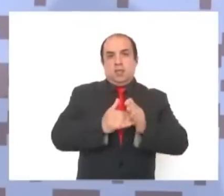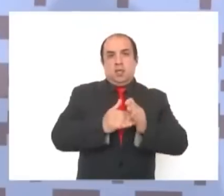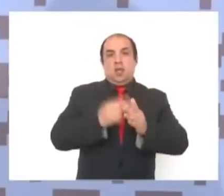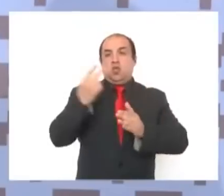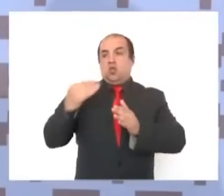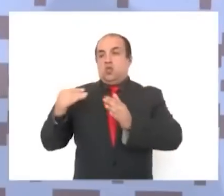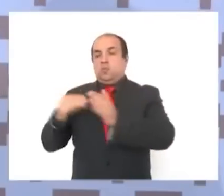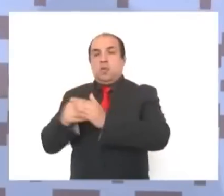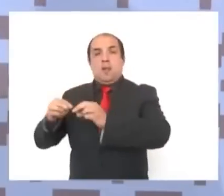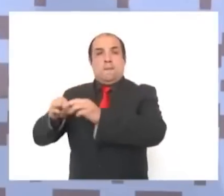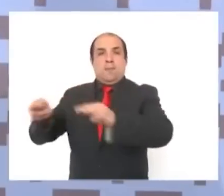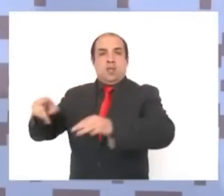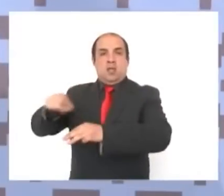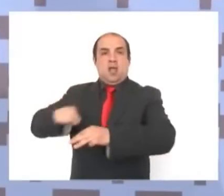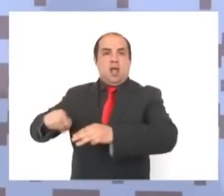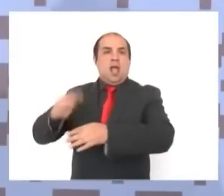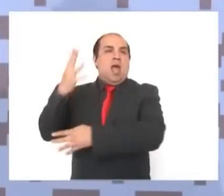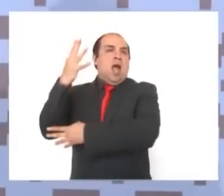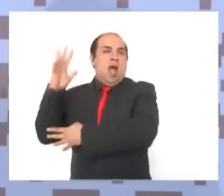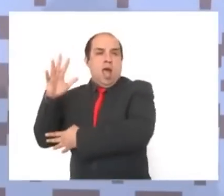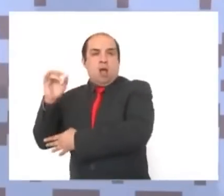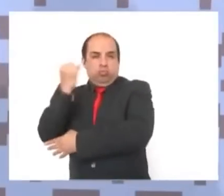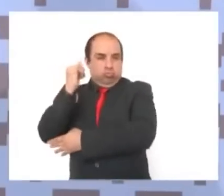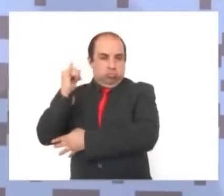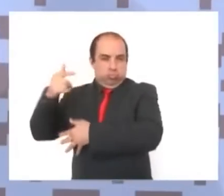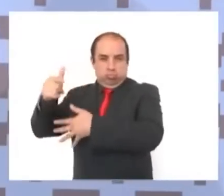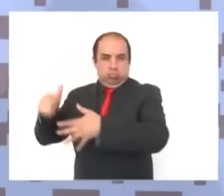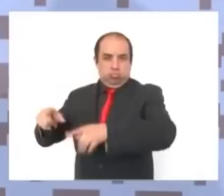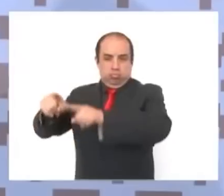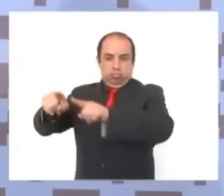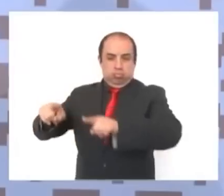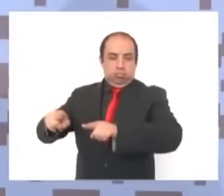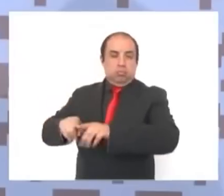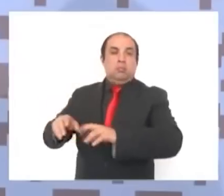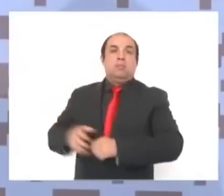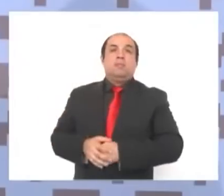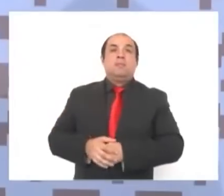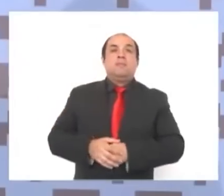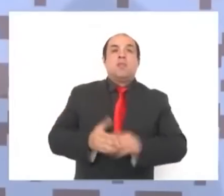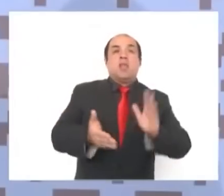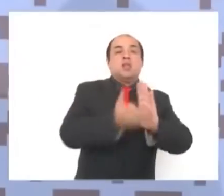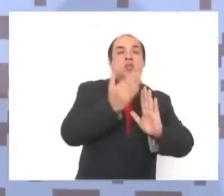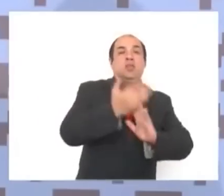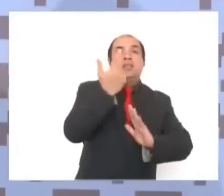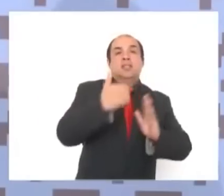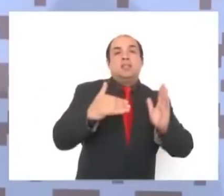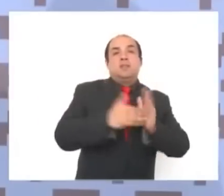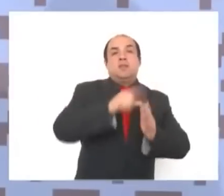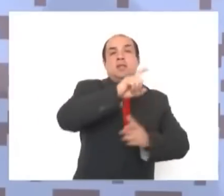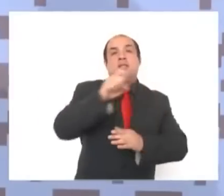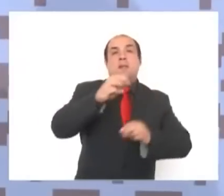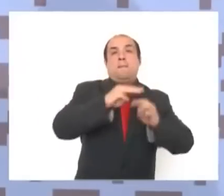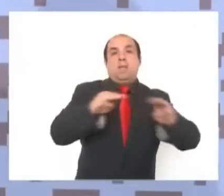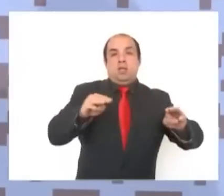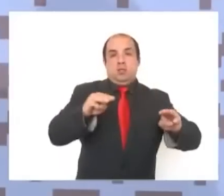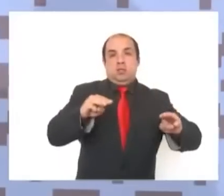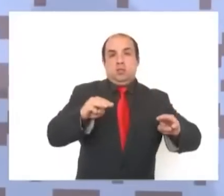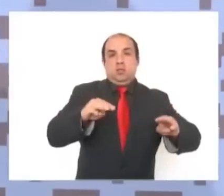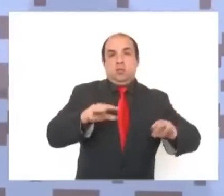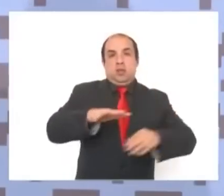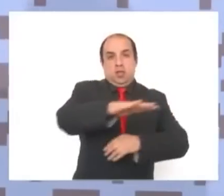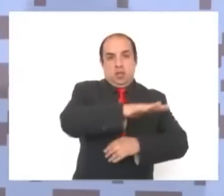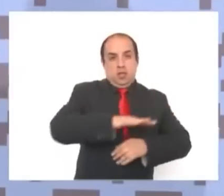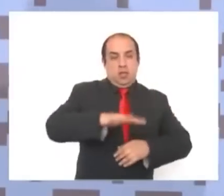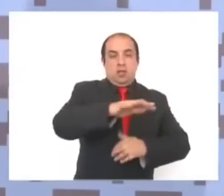metros cuadrados de áreas verdes y se construyen 7,100 metros cuadrados de superficie. Aquí